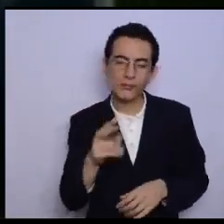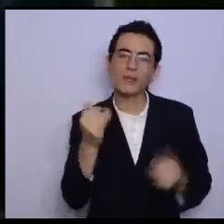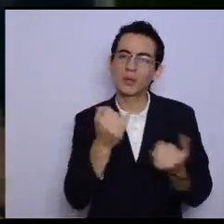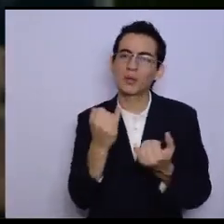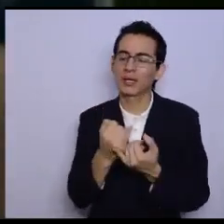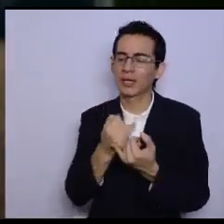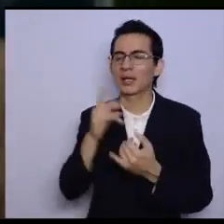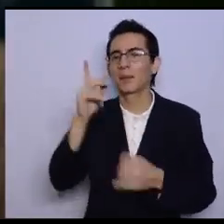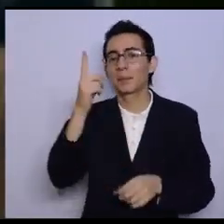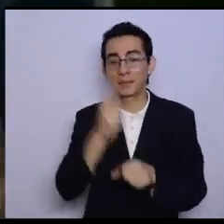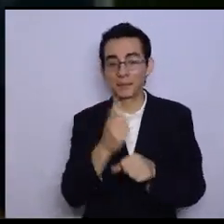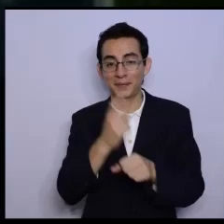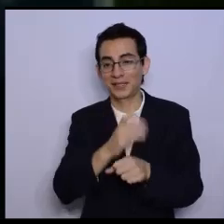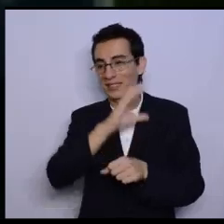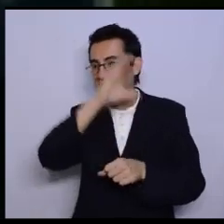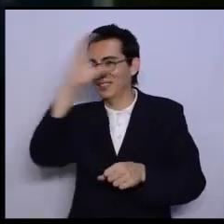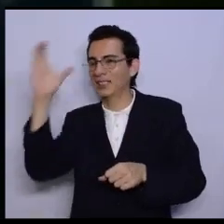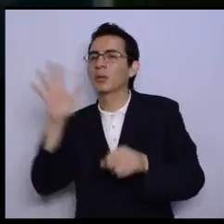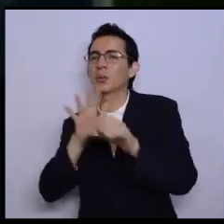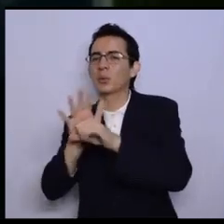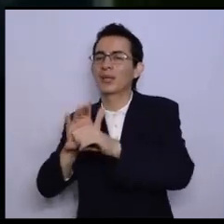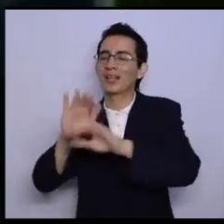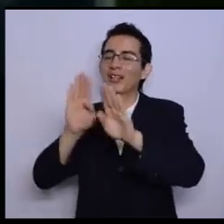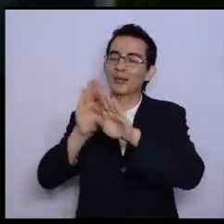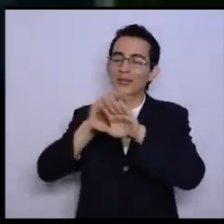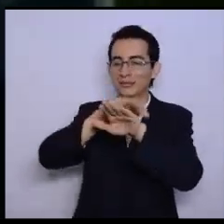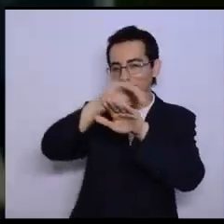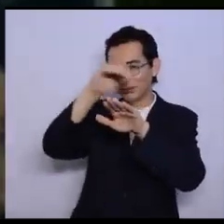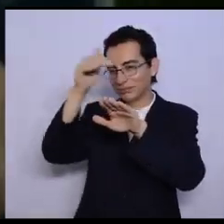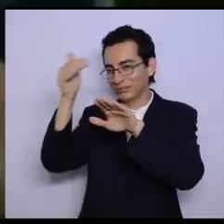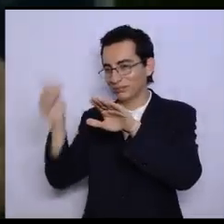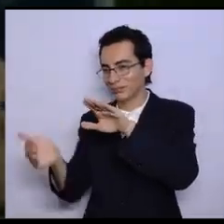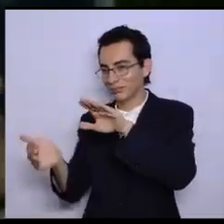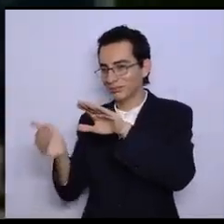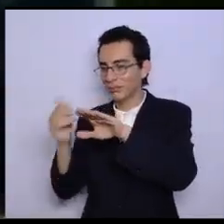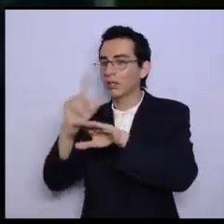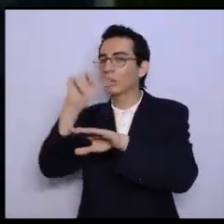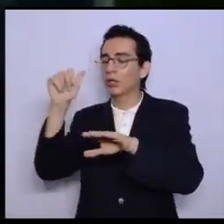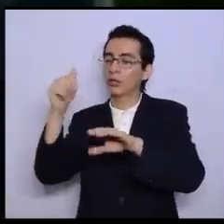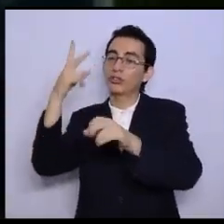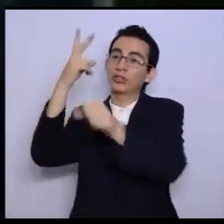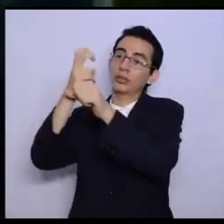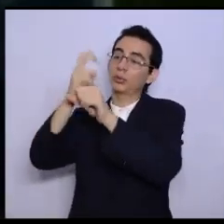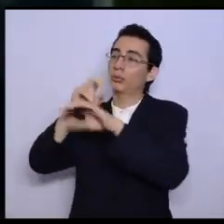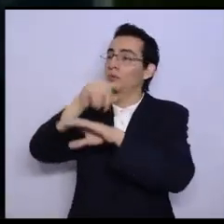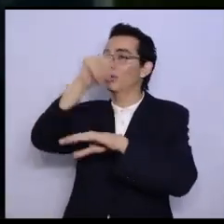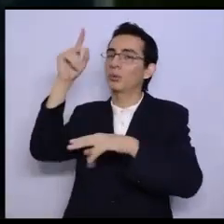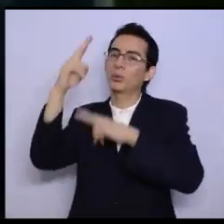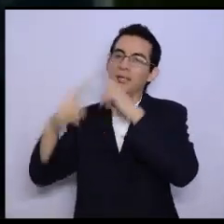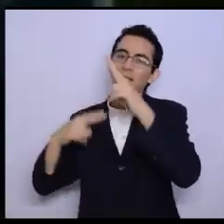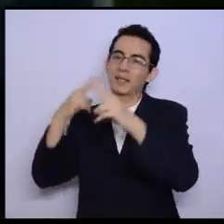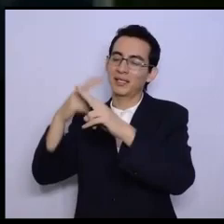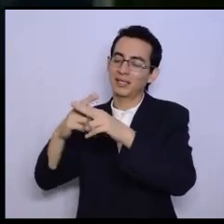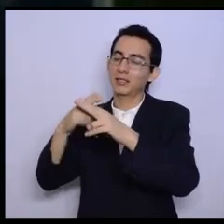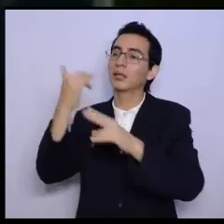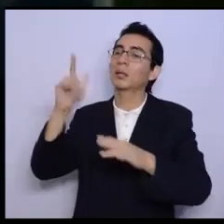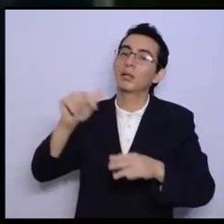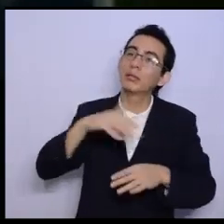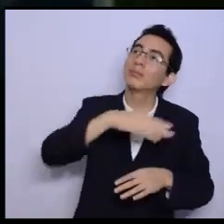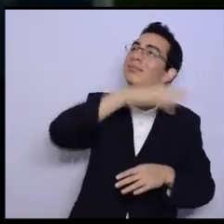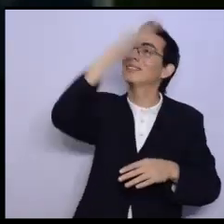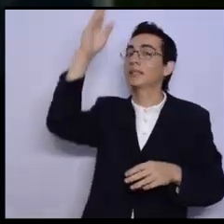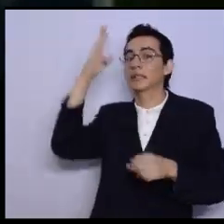El primer cielo es la atmósfera terrestre, aquí pues la tierra. El segundo es donde está todo el universo. Y el tercero es el cielo que no se